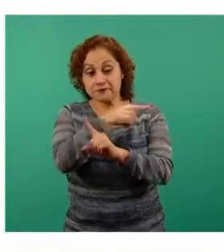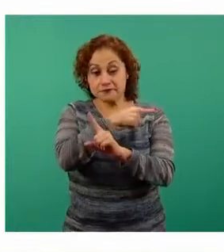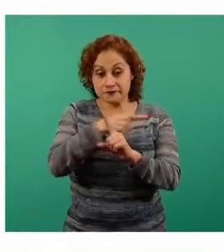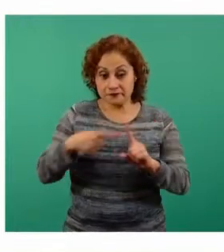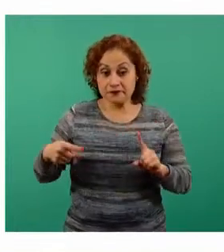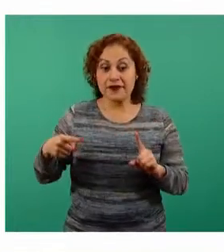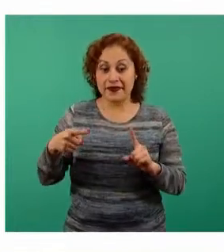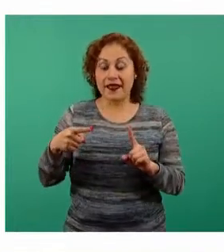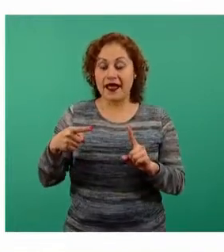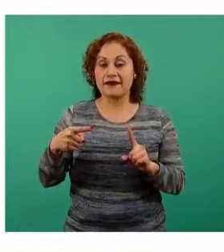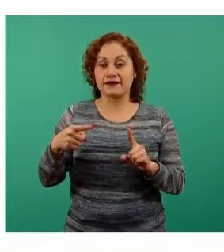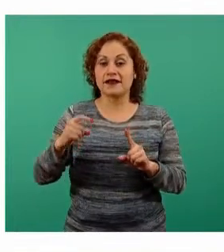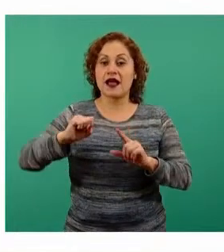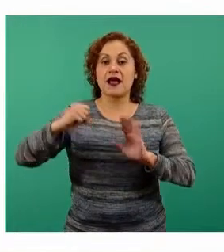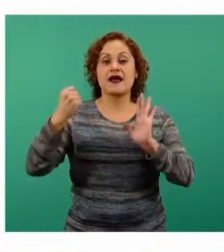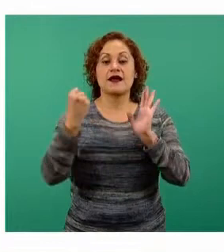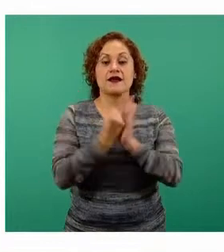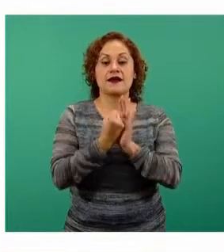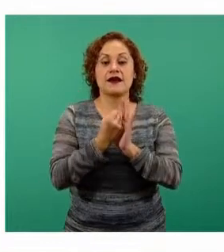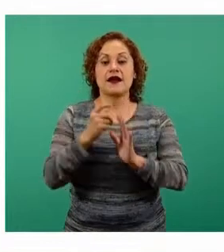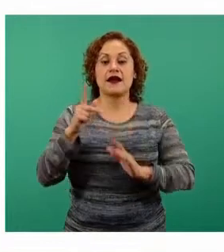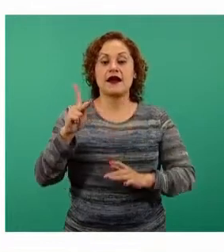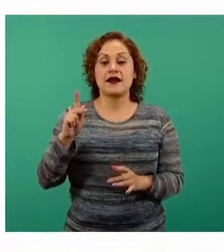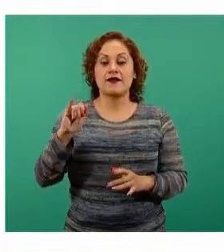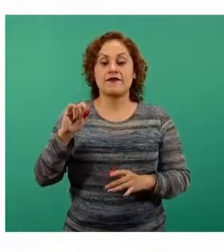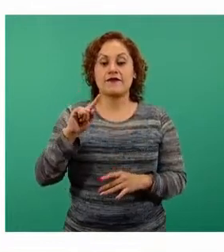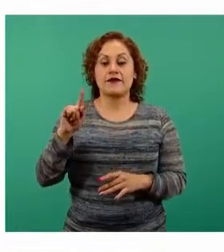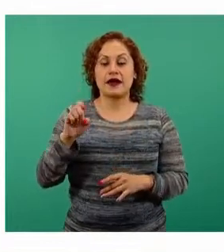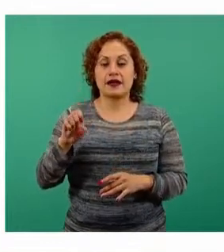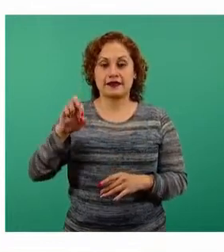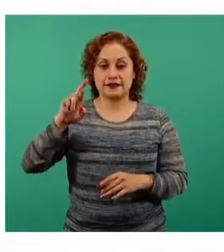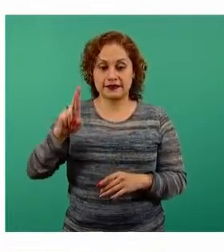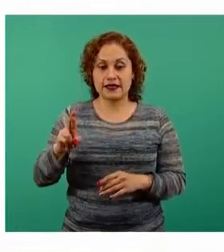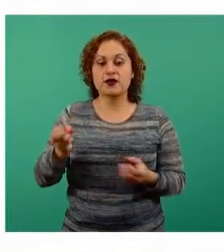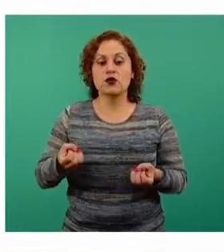de vacuna Pfizer-BioNTech,